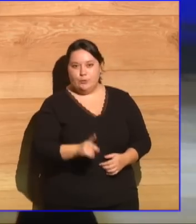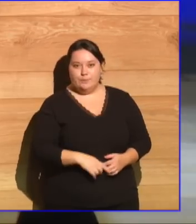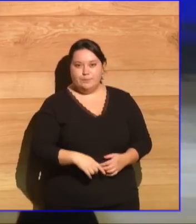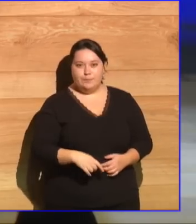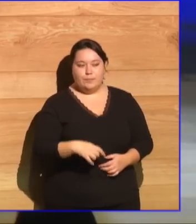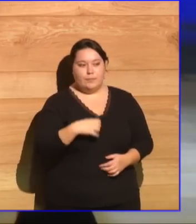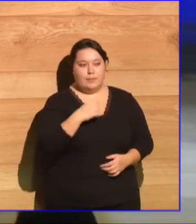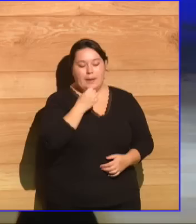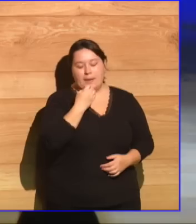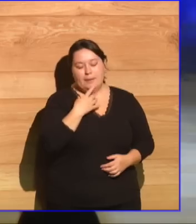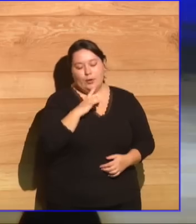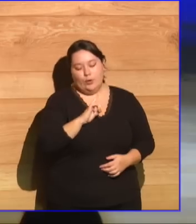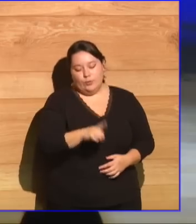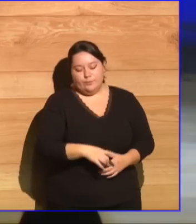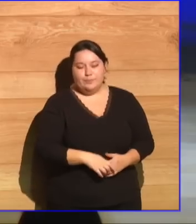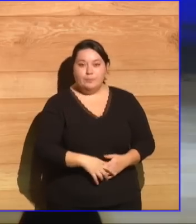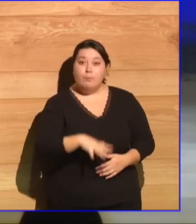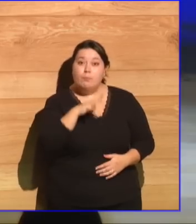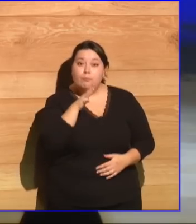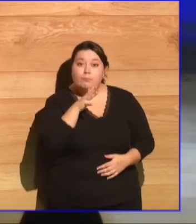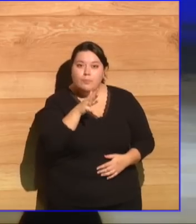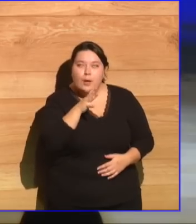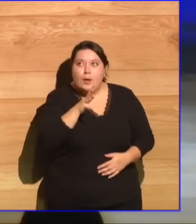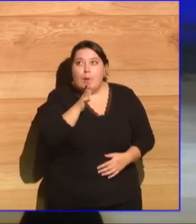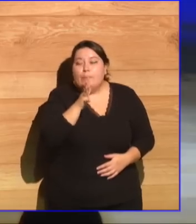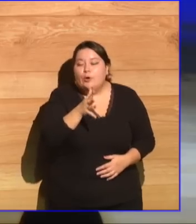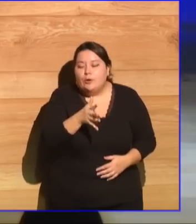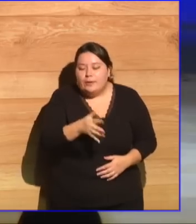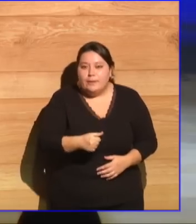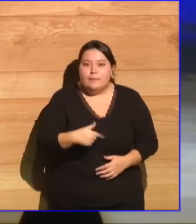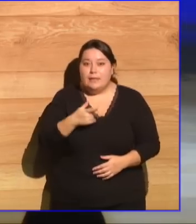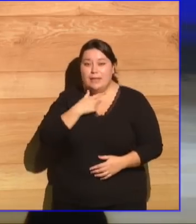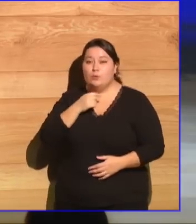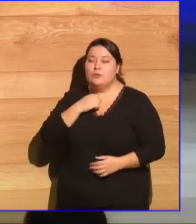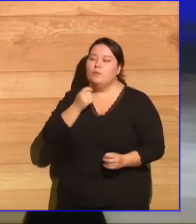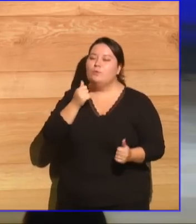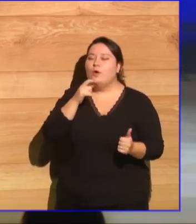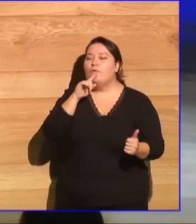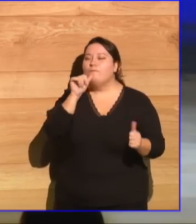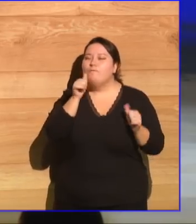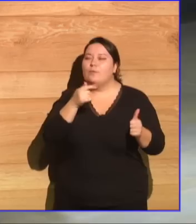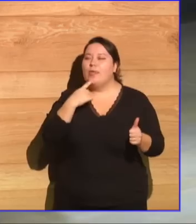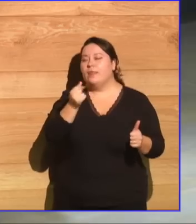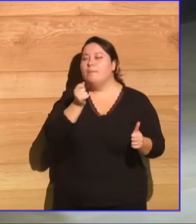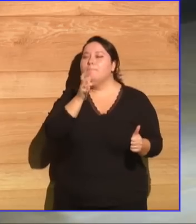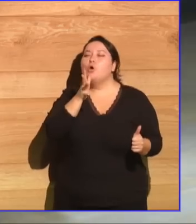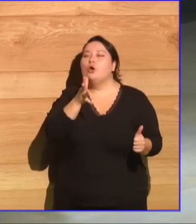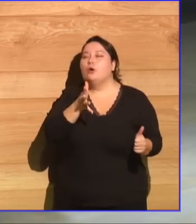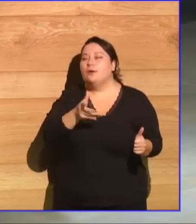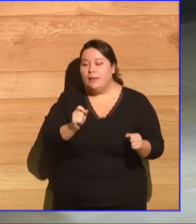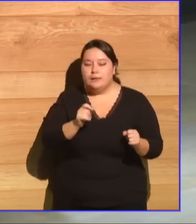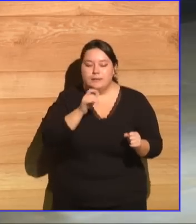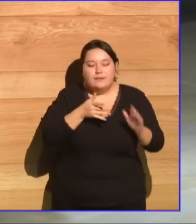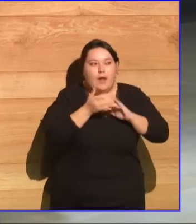Estoy mal. ¿Por qué, Javi? Porque te está gustando cómo suena y ya está, ¿no? Y ahora vas a improvisar